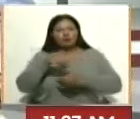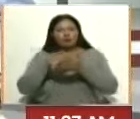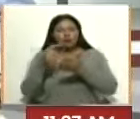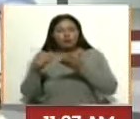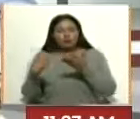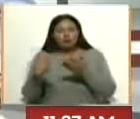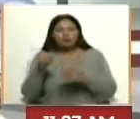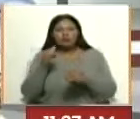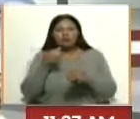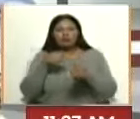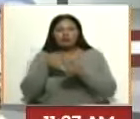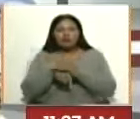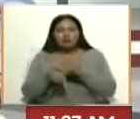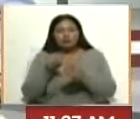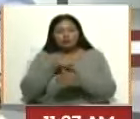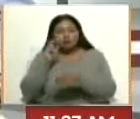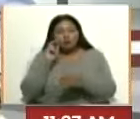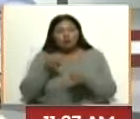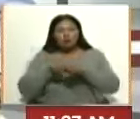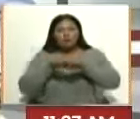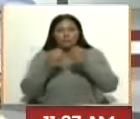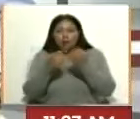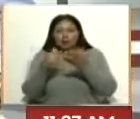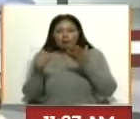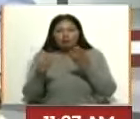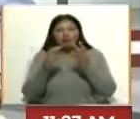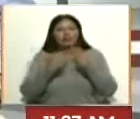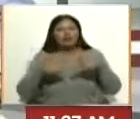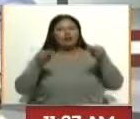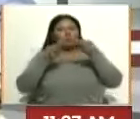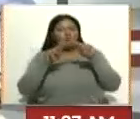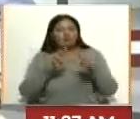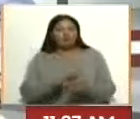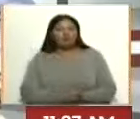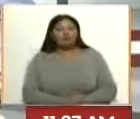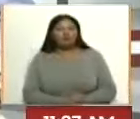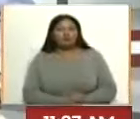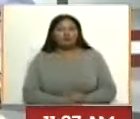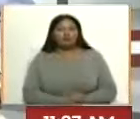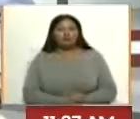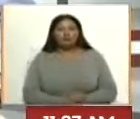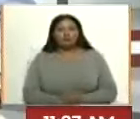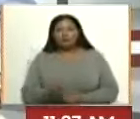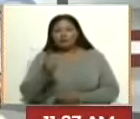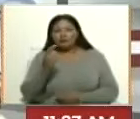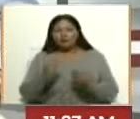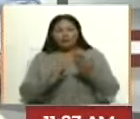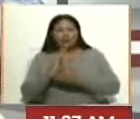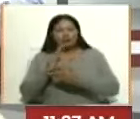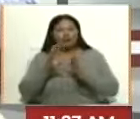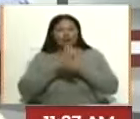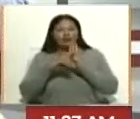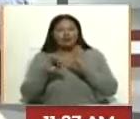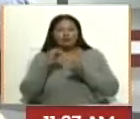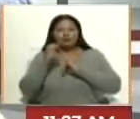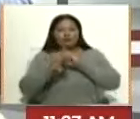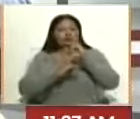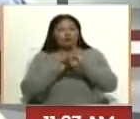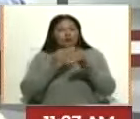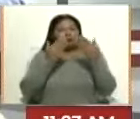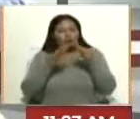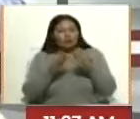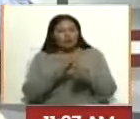asuntos internos, esto viola la Carta de Naciones Unidas, viola un principio fundamental del derecho internacional público, que es la